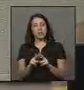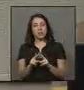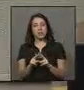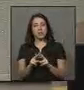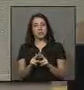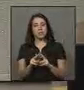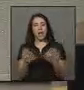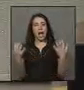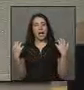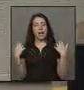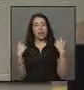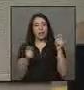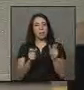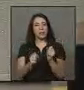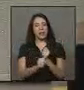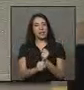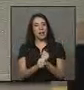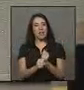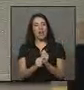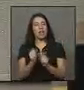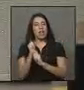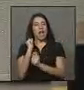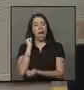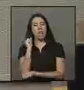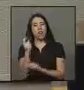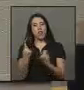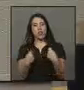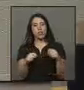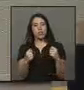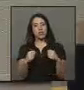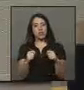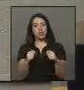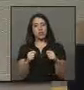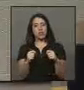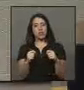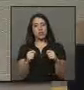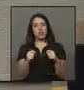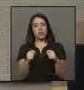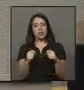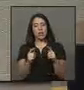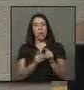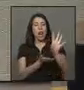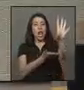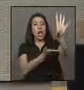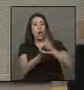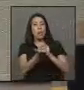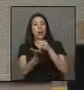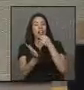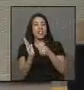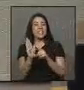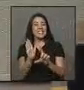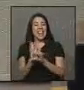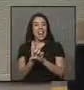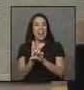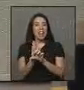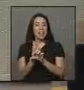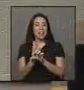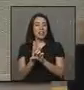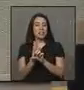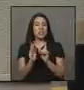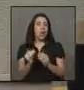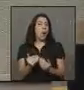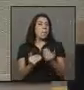la dirección de las personas que han trabajado, sobre todo los abogados que han intentado copiar lo que se establece en la ley, no ir más allá de la ley